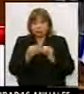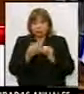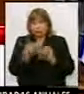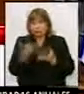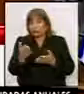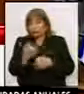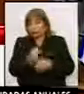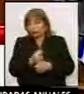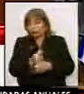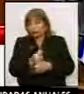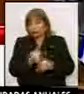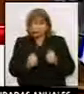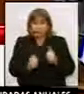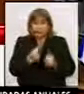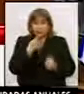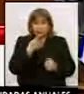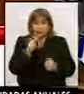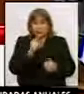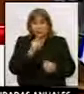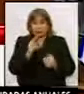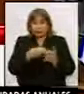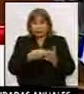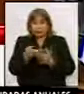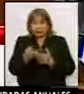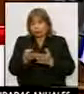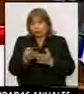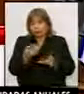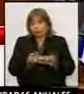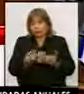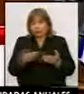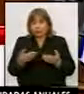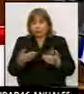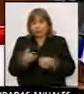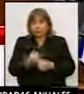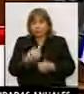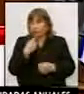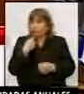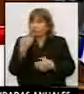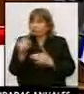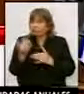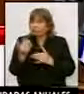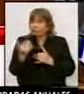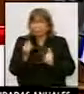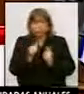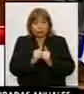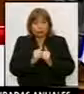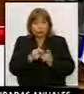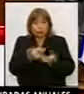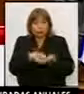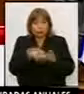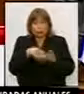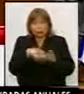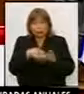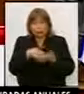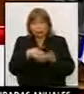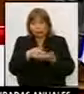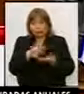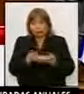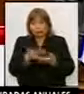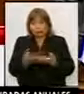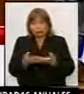aquellos para los cuales no debió orientarse los recursos de Agrobanco, que esperamos, deseamos y exigimos pueda ser tratado